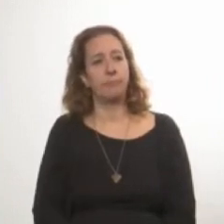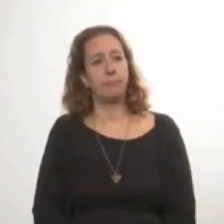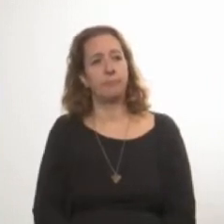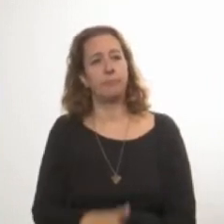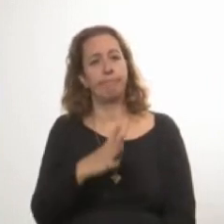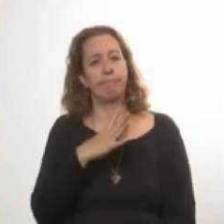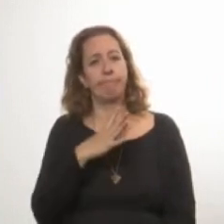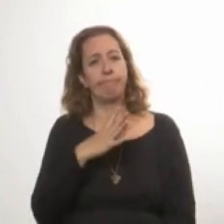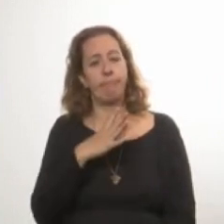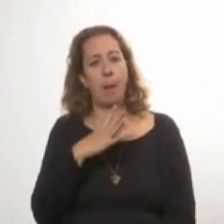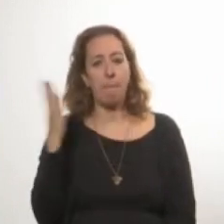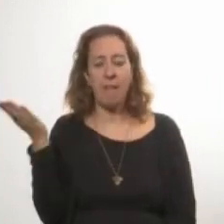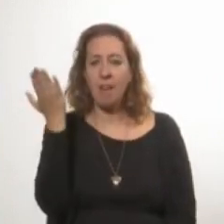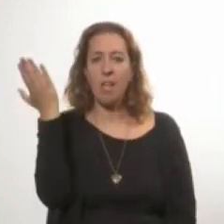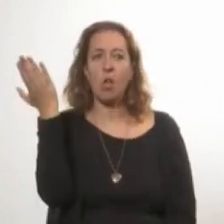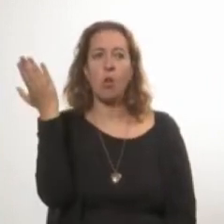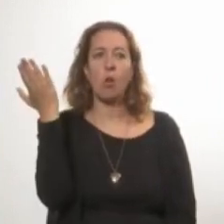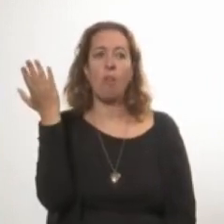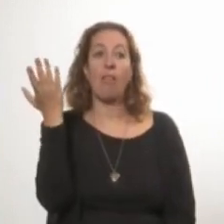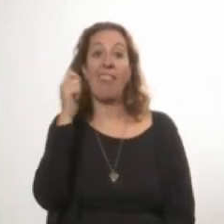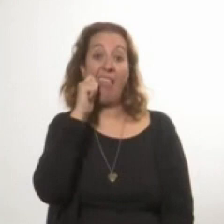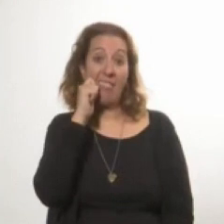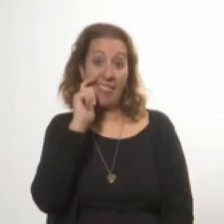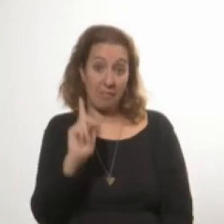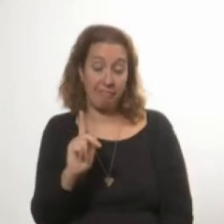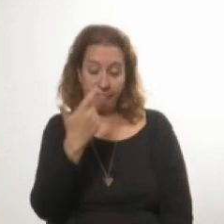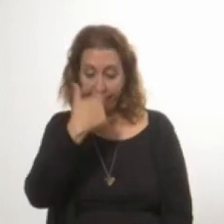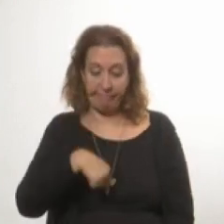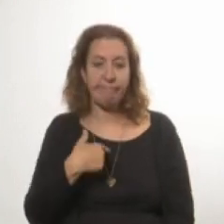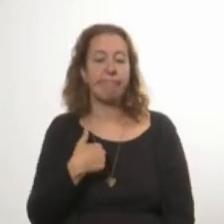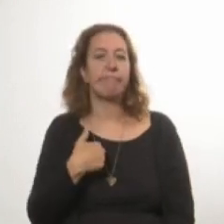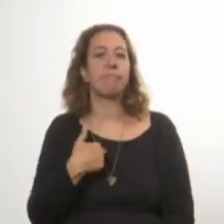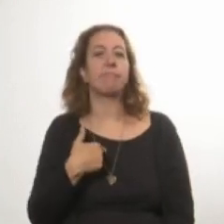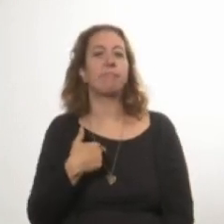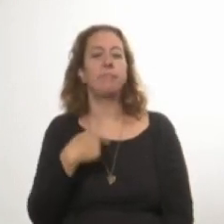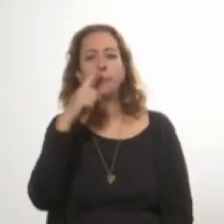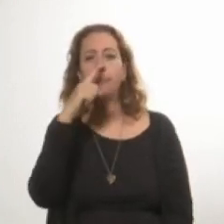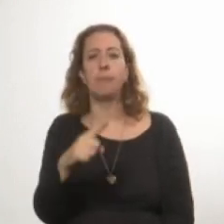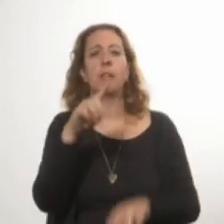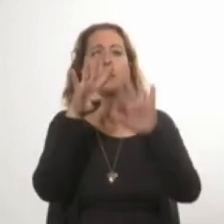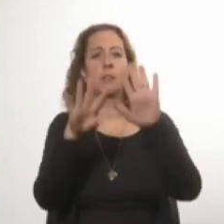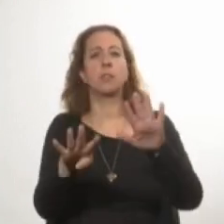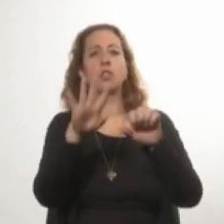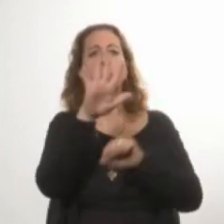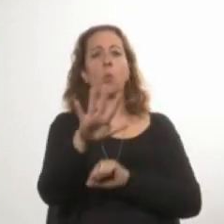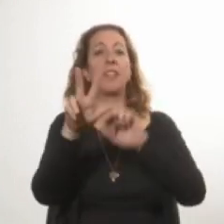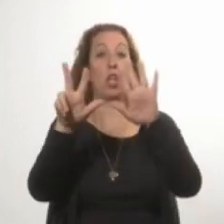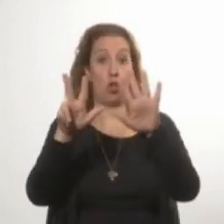Tuve el privilegio que da la edad de asistir en